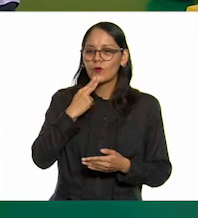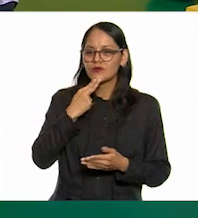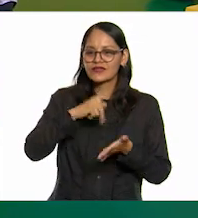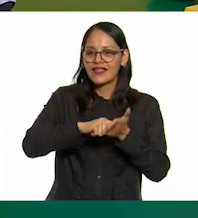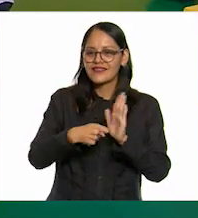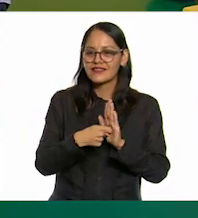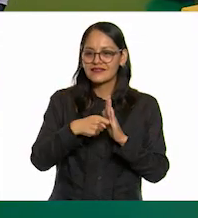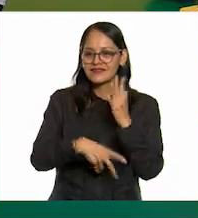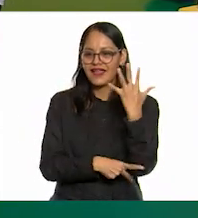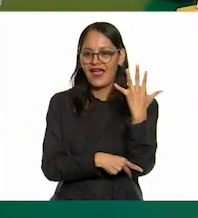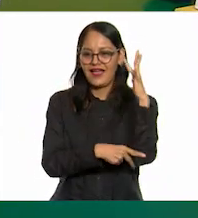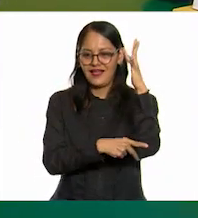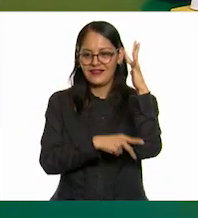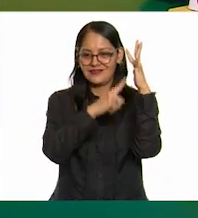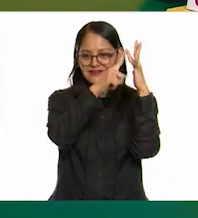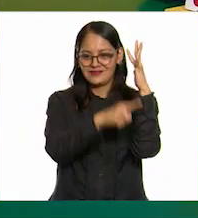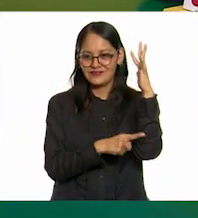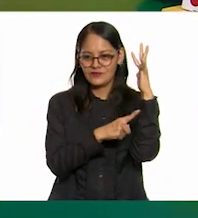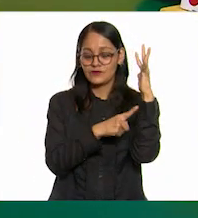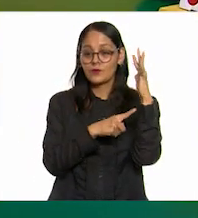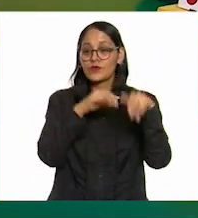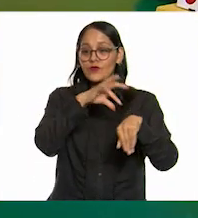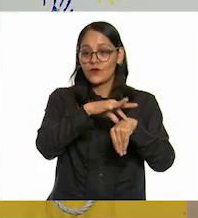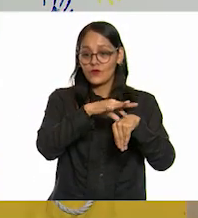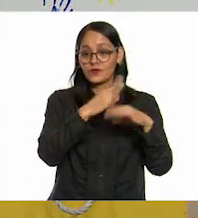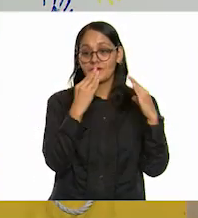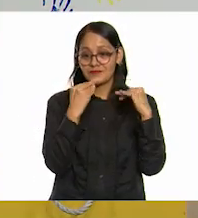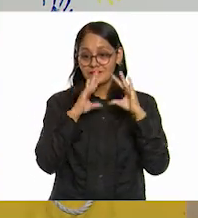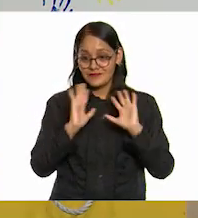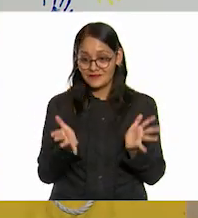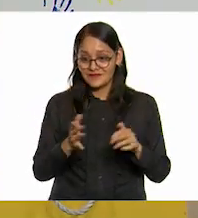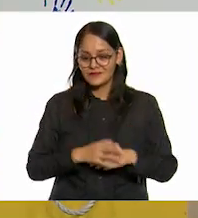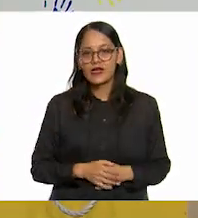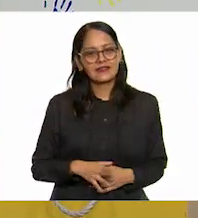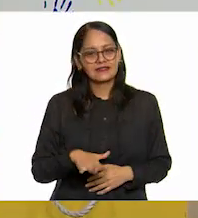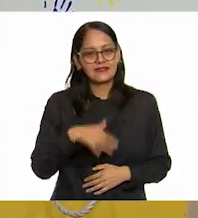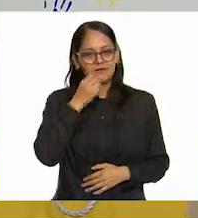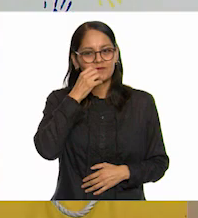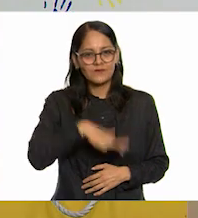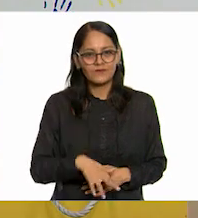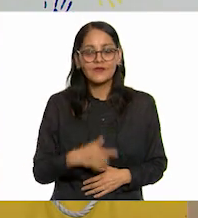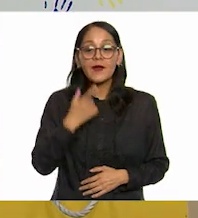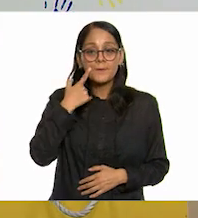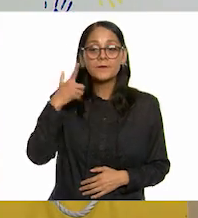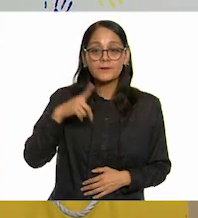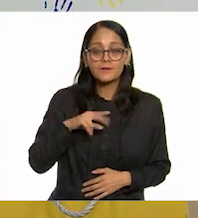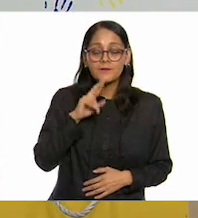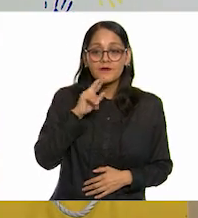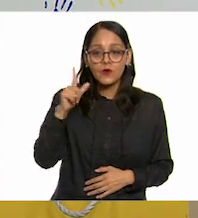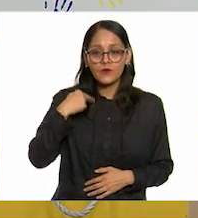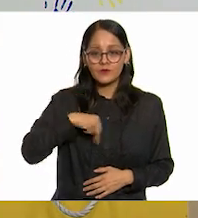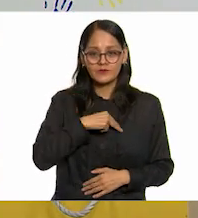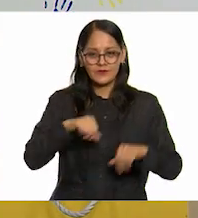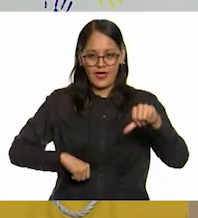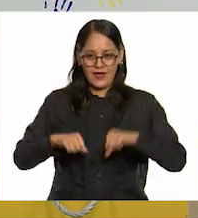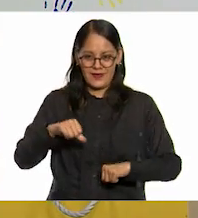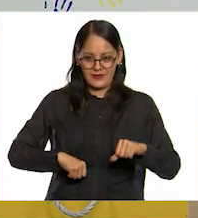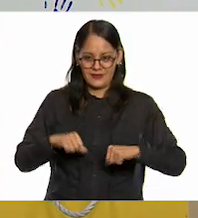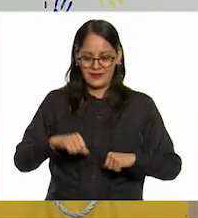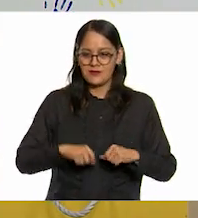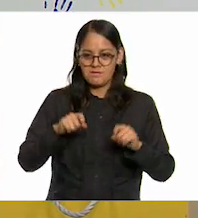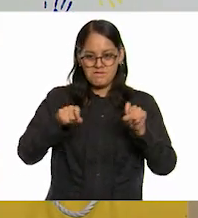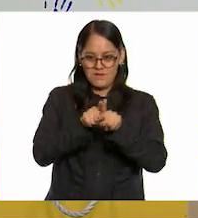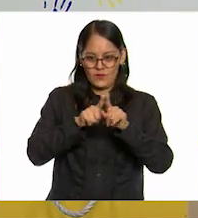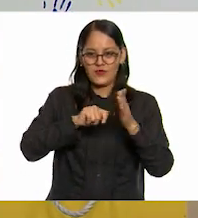nos explicó la doctora Olorina? Sí, me encantó. ¿Qué te parece si hacemos un ejercicio más con esta